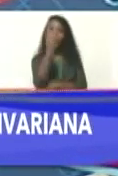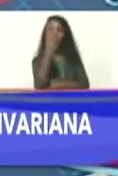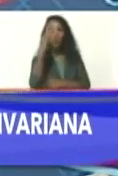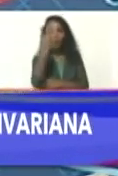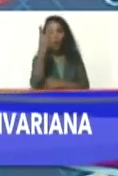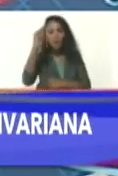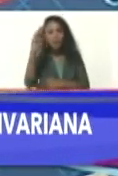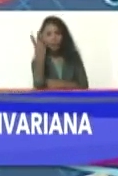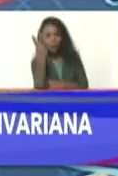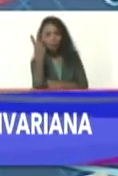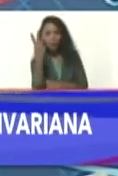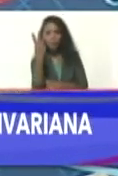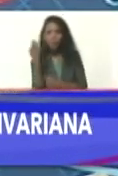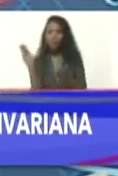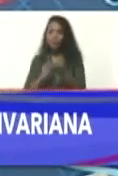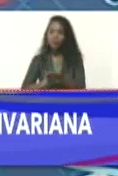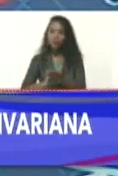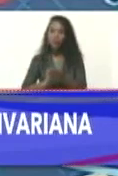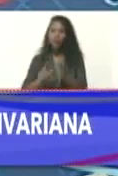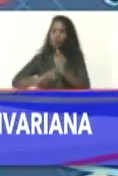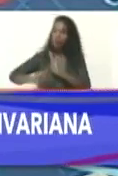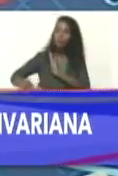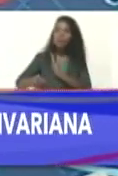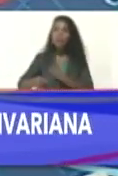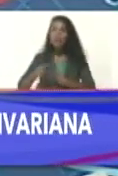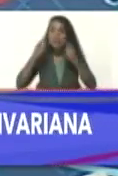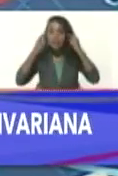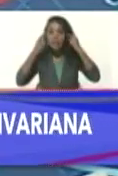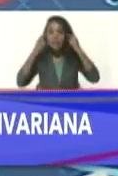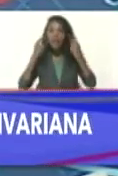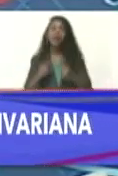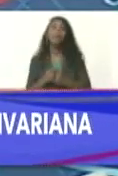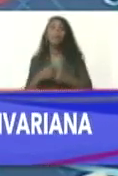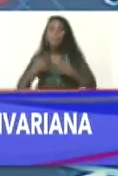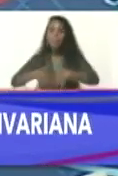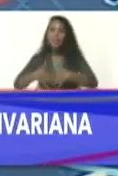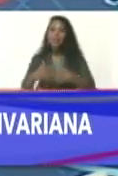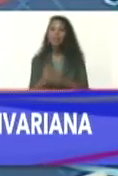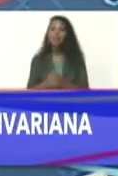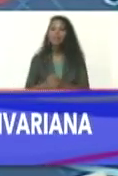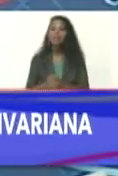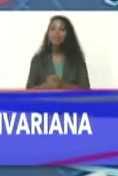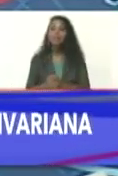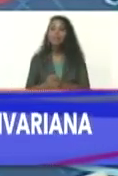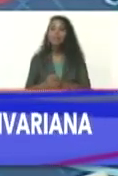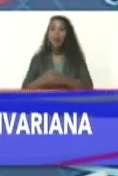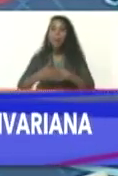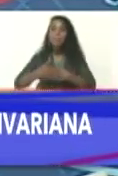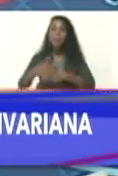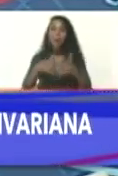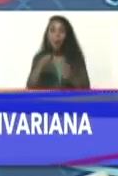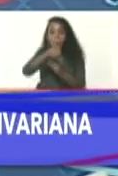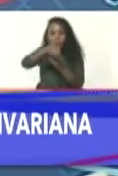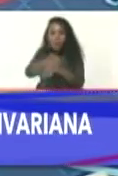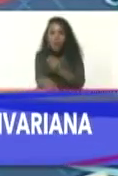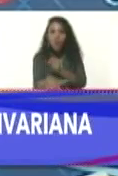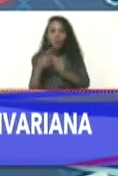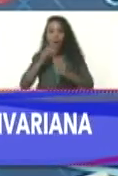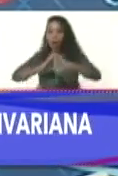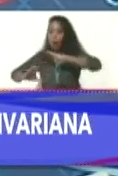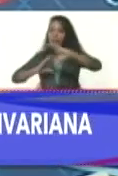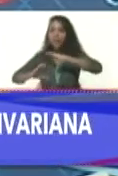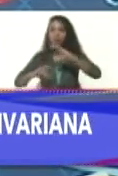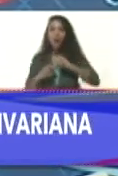3, ejecutado por una empresa china con la finalidad de expandir y ampliar la red del Sistema Único de